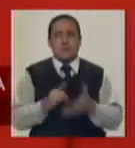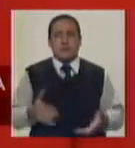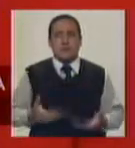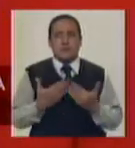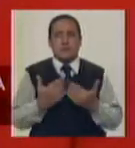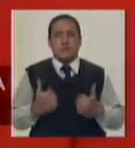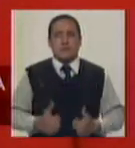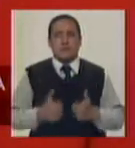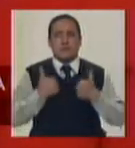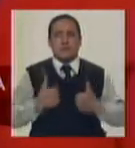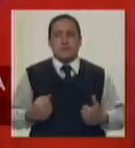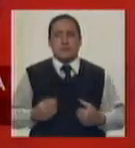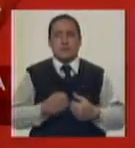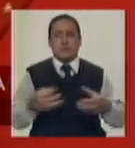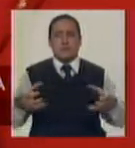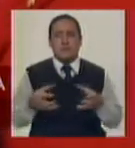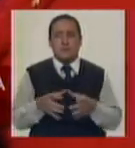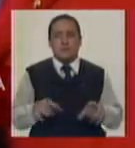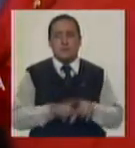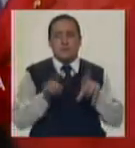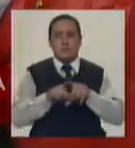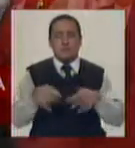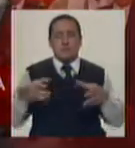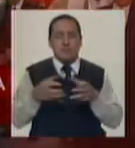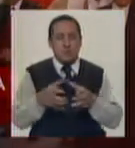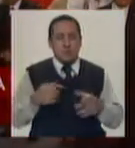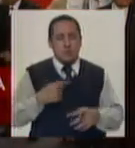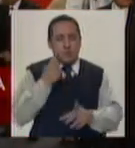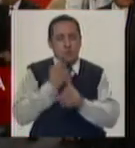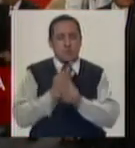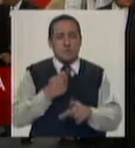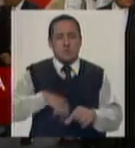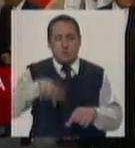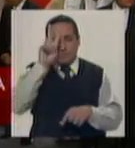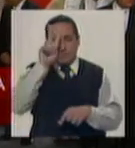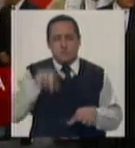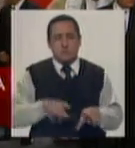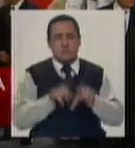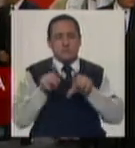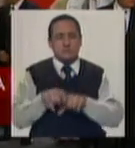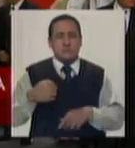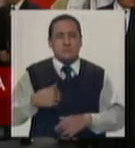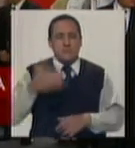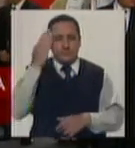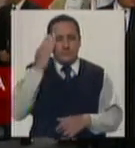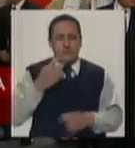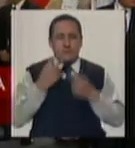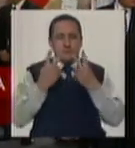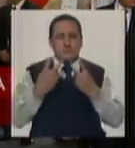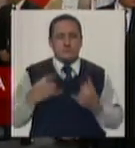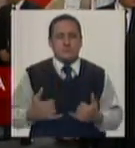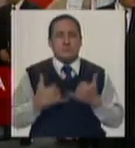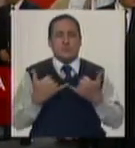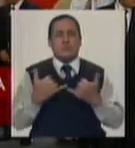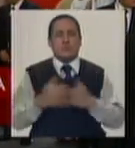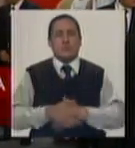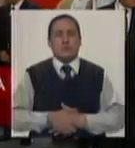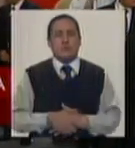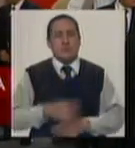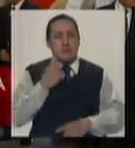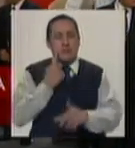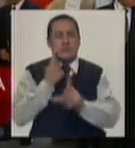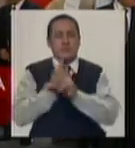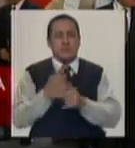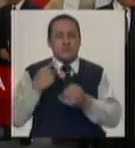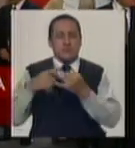huellas en los cimientos de la identidad peruana. Entonces podemos observar todavía la presencia